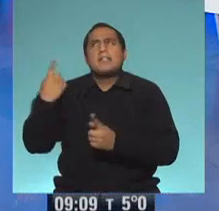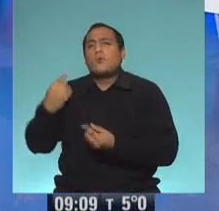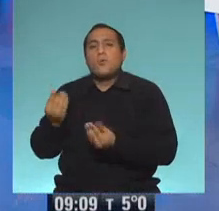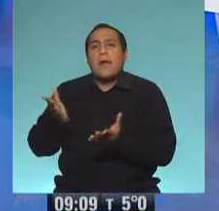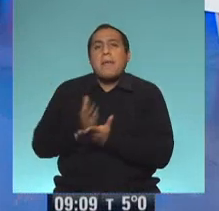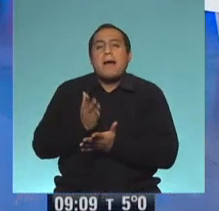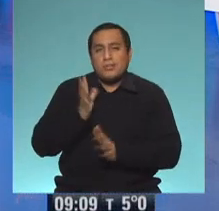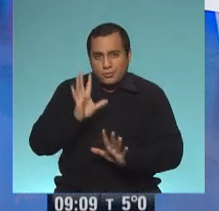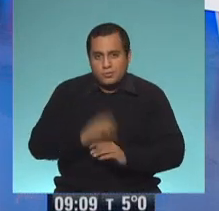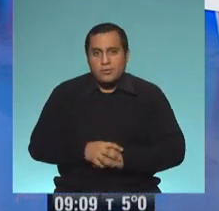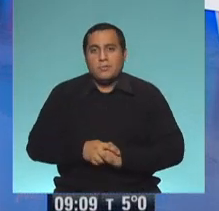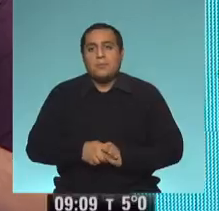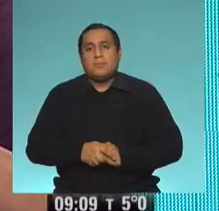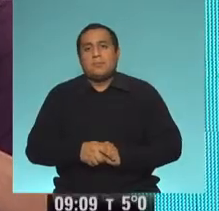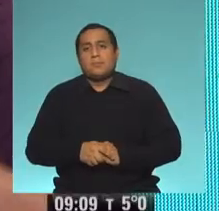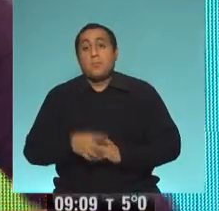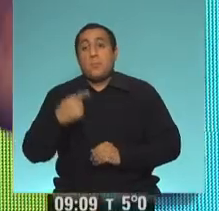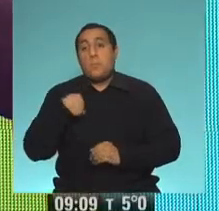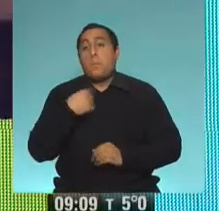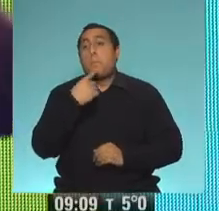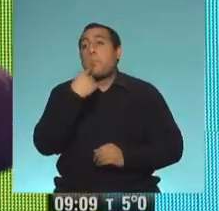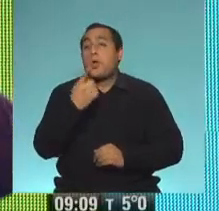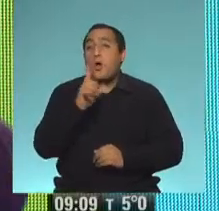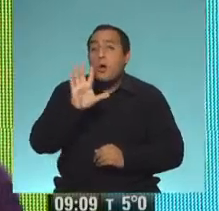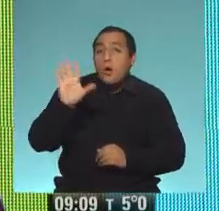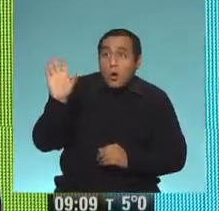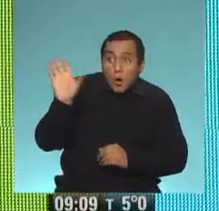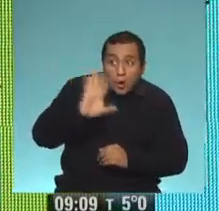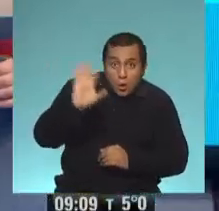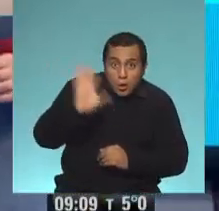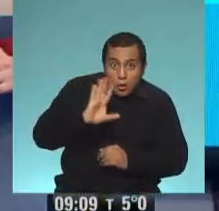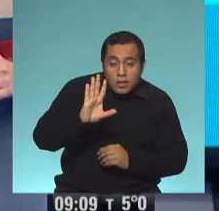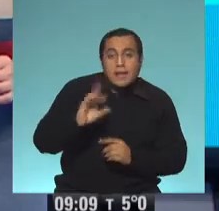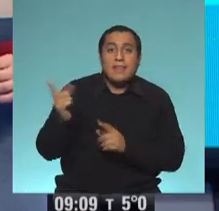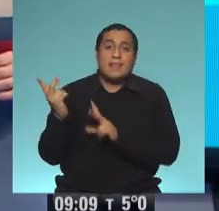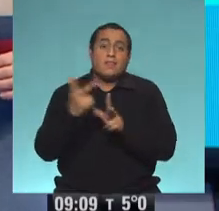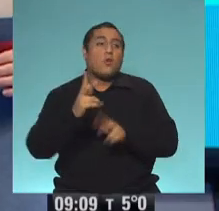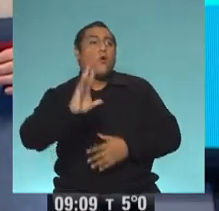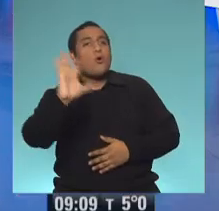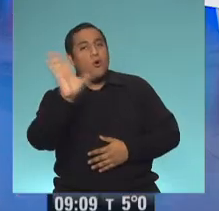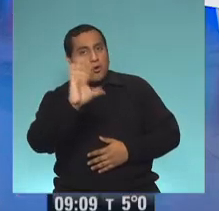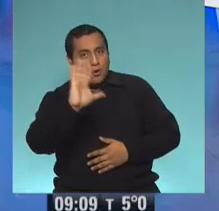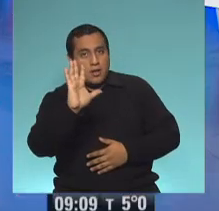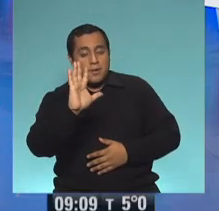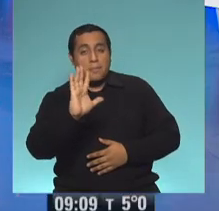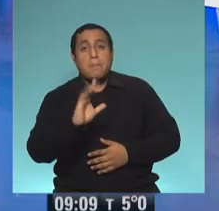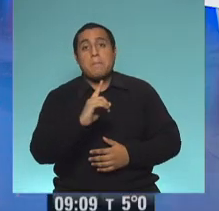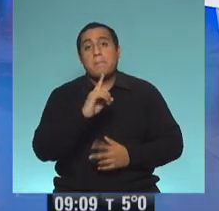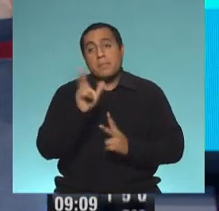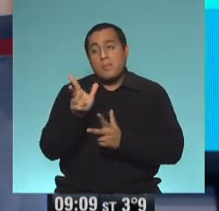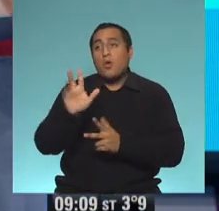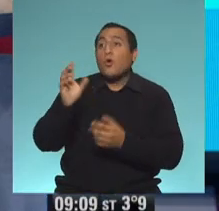un repasador de canción. Dale. Bien. En la parte donde yo pregunto es: hola. Hola. ¿Cómo